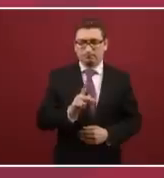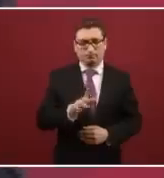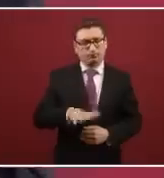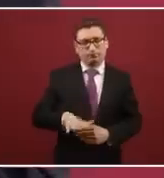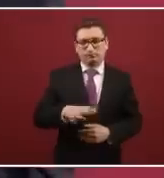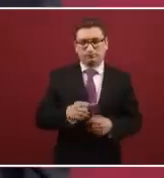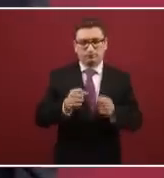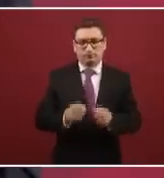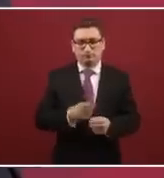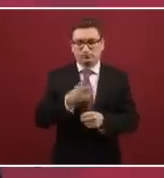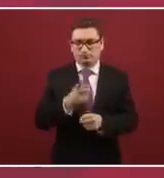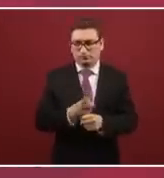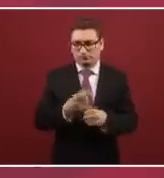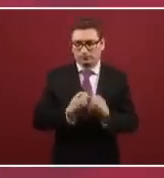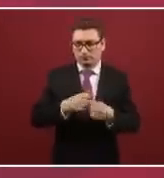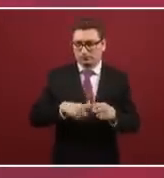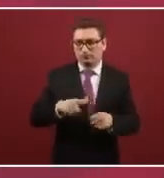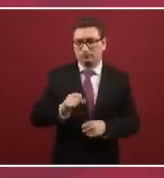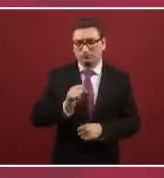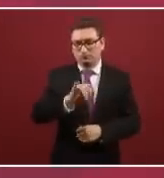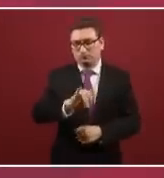social,